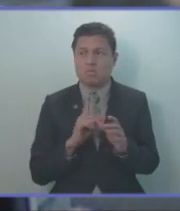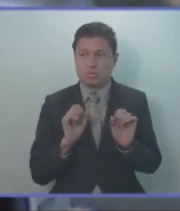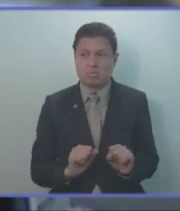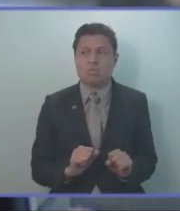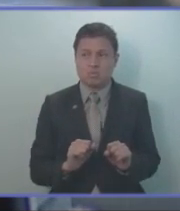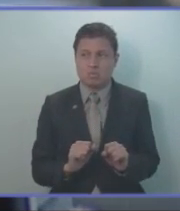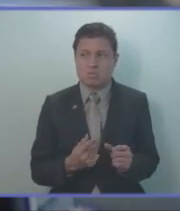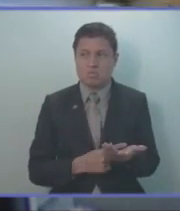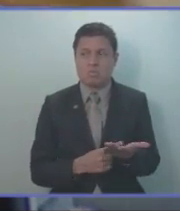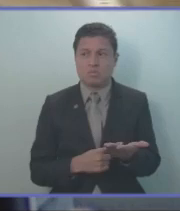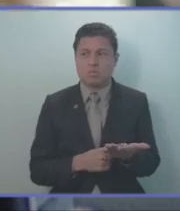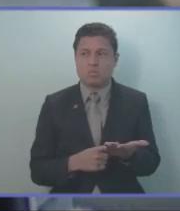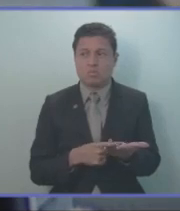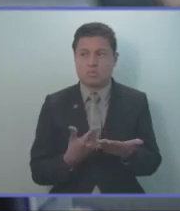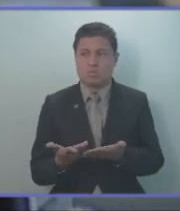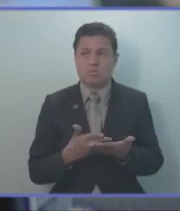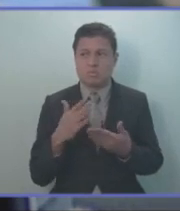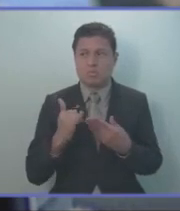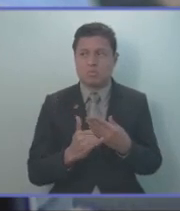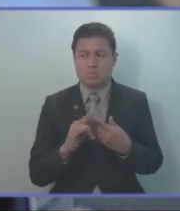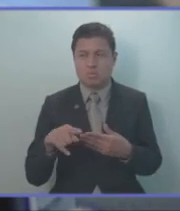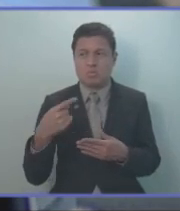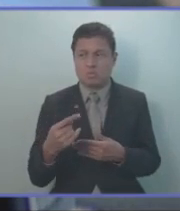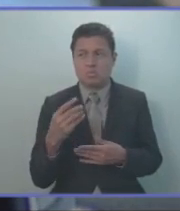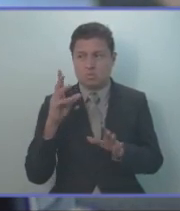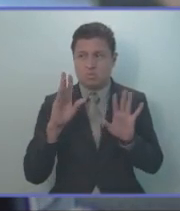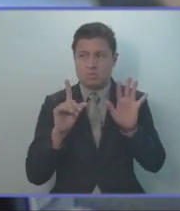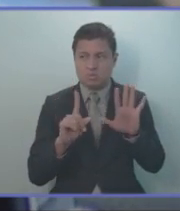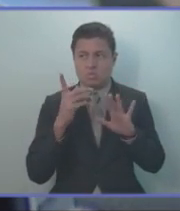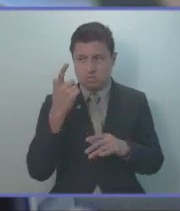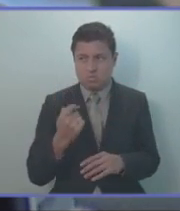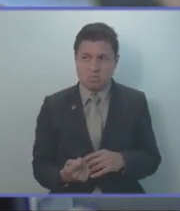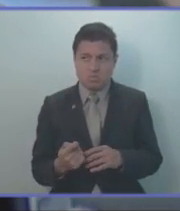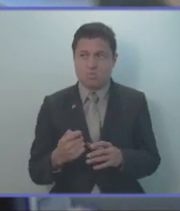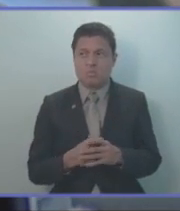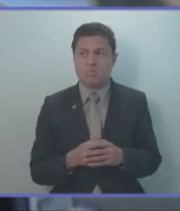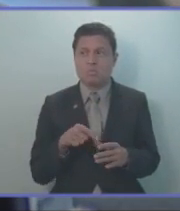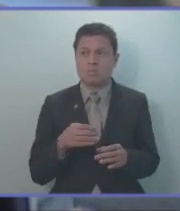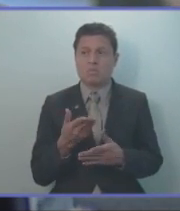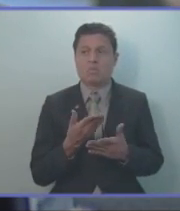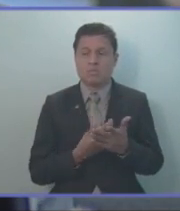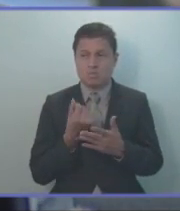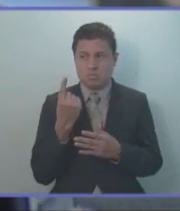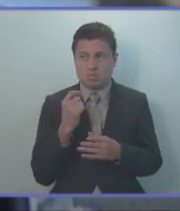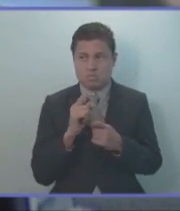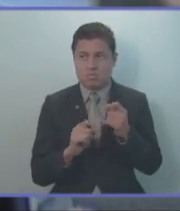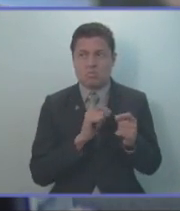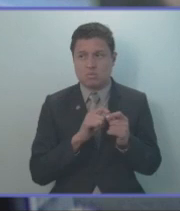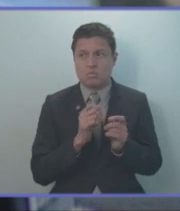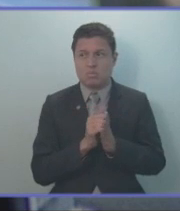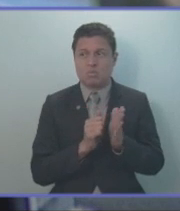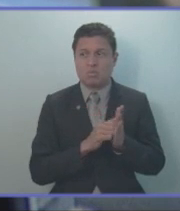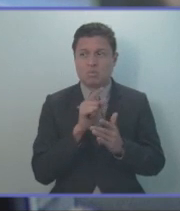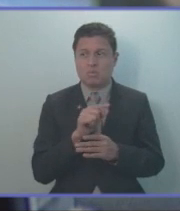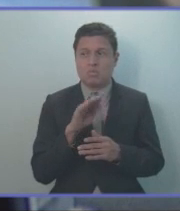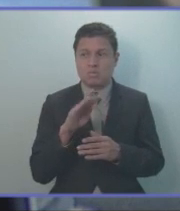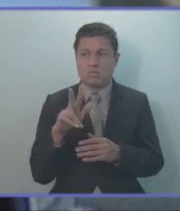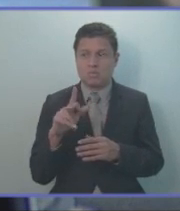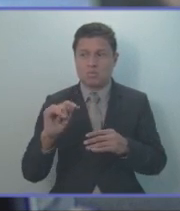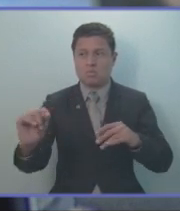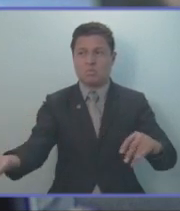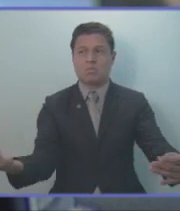puede abordarse el proyecto en los próximos 6 meses. Esta interpretación del artículo 143